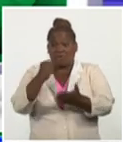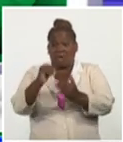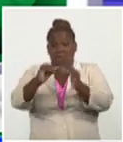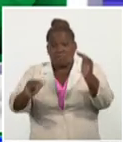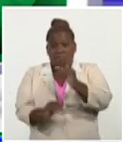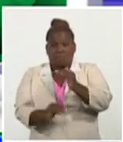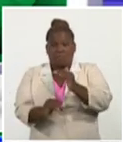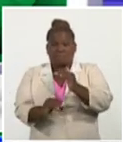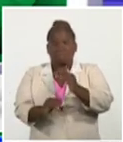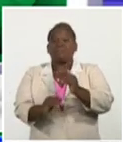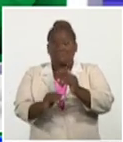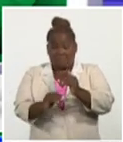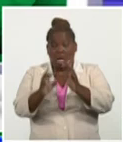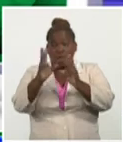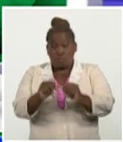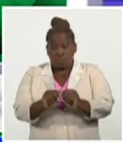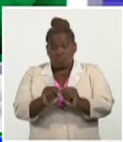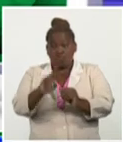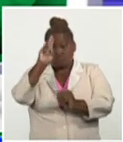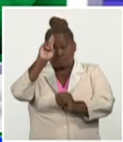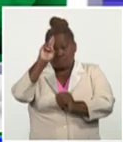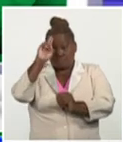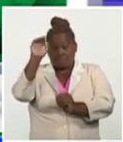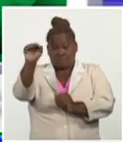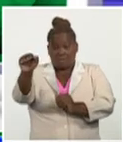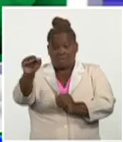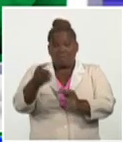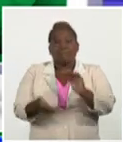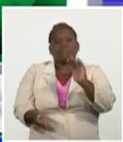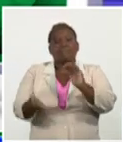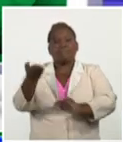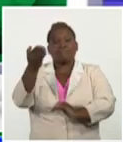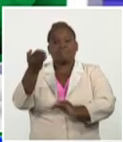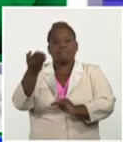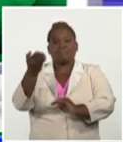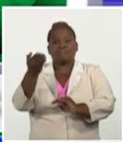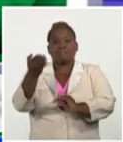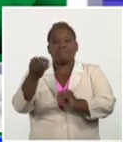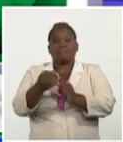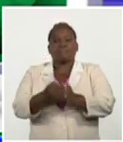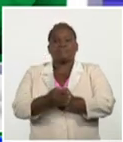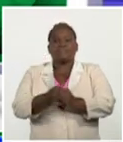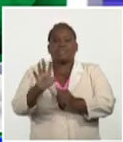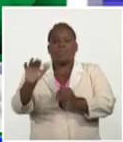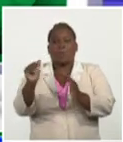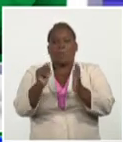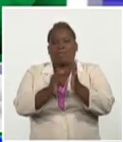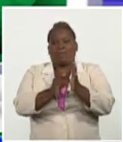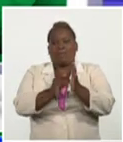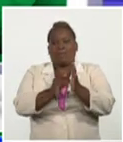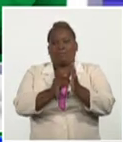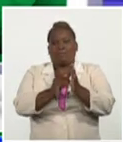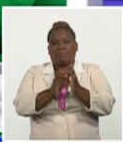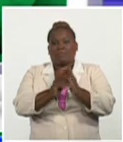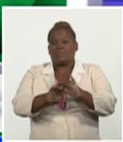activos se incrementen incluso por encima de 5.000. Y ya con